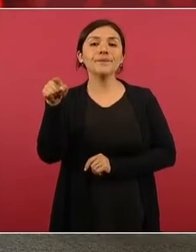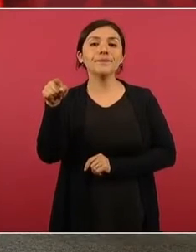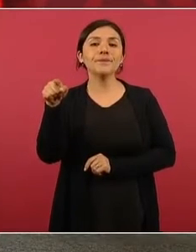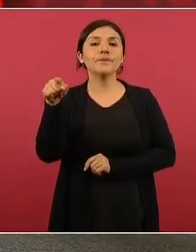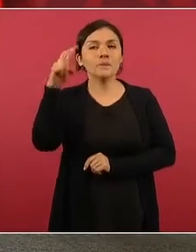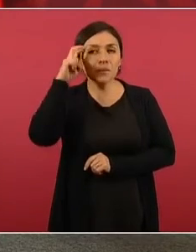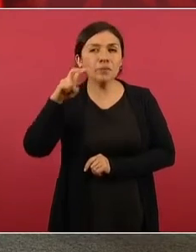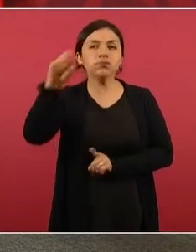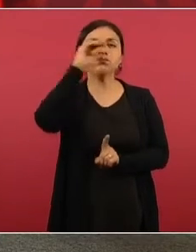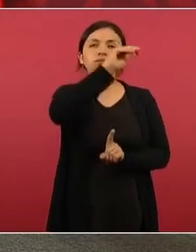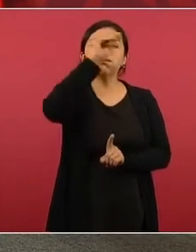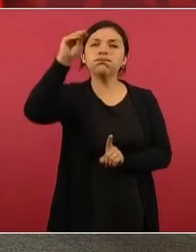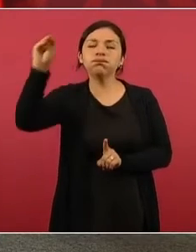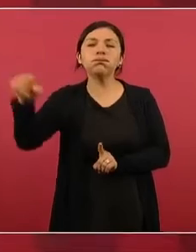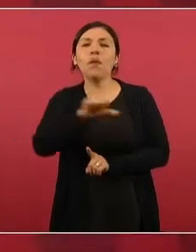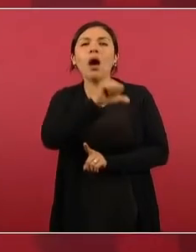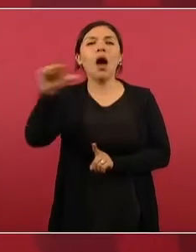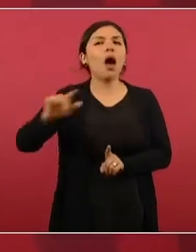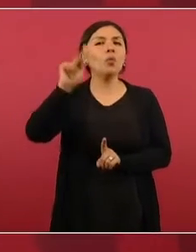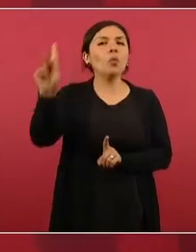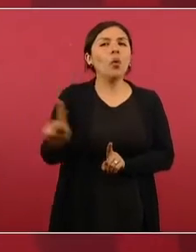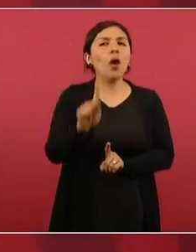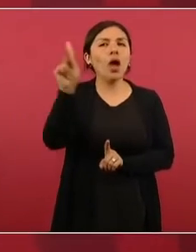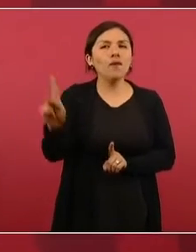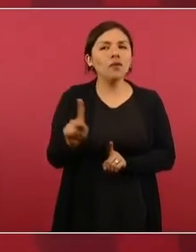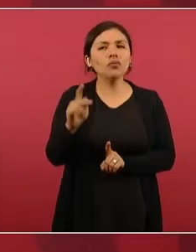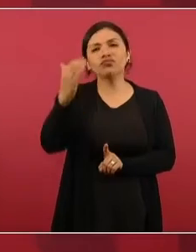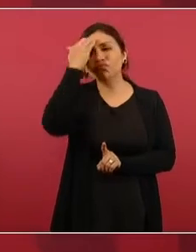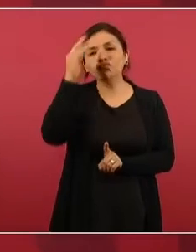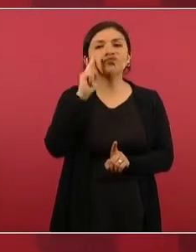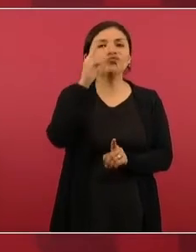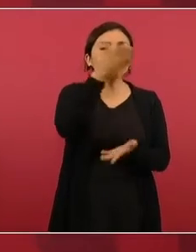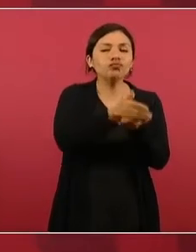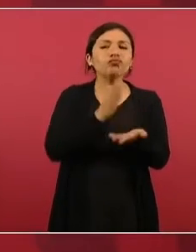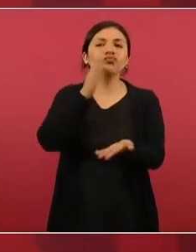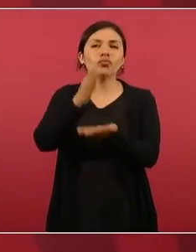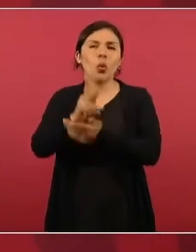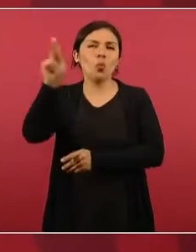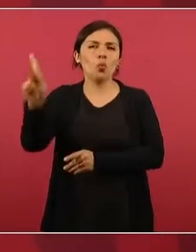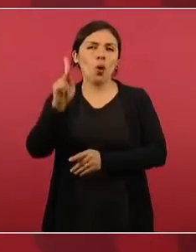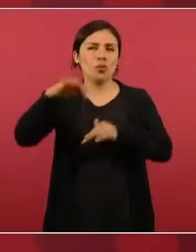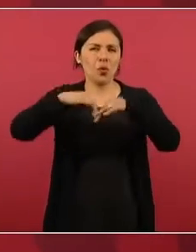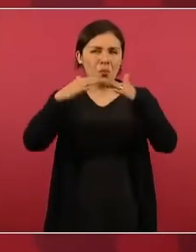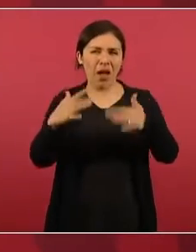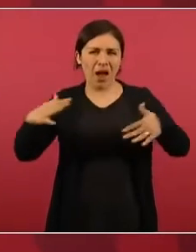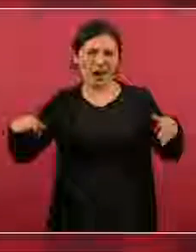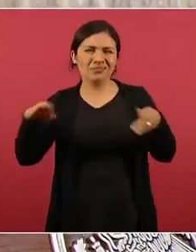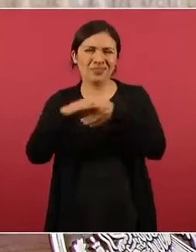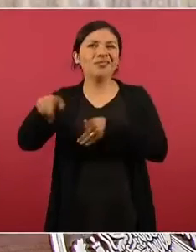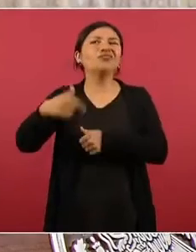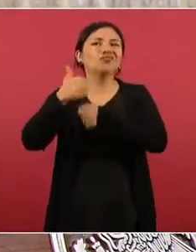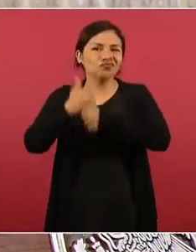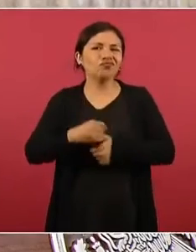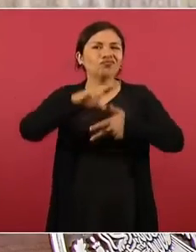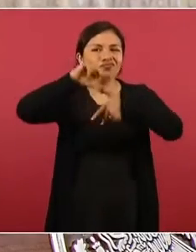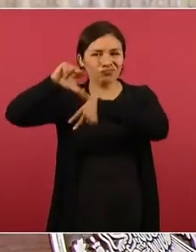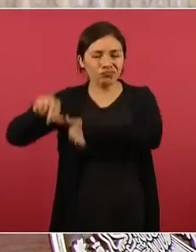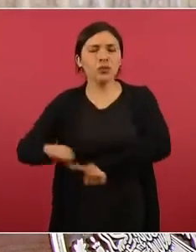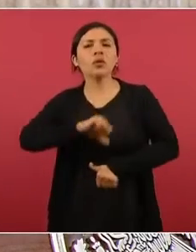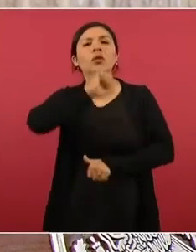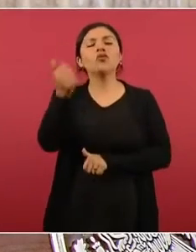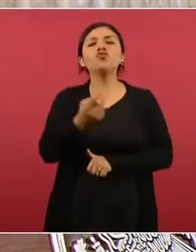gira, un recorrido por pueblos. Vamos a ir a un pueblo de la costa afectado y a 2 de la